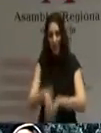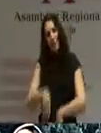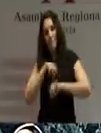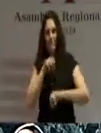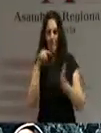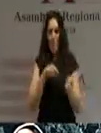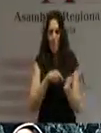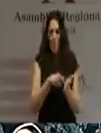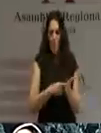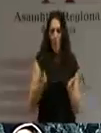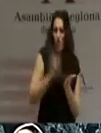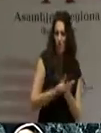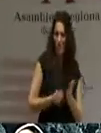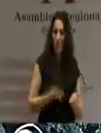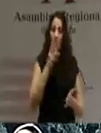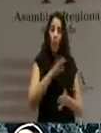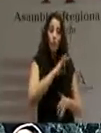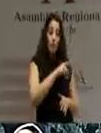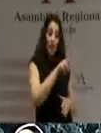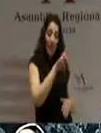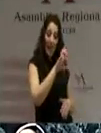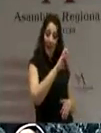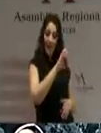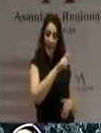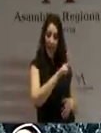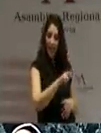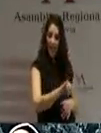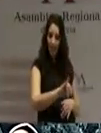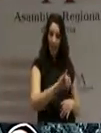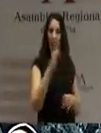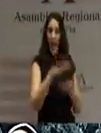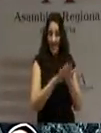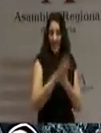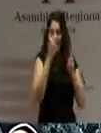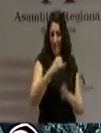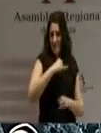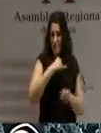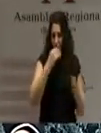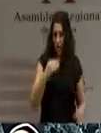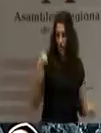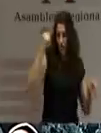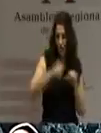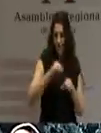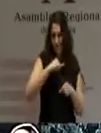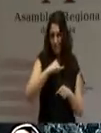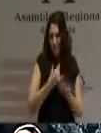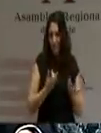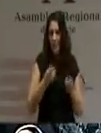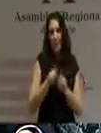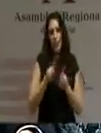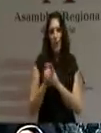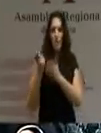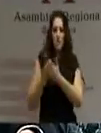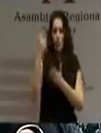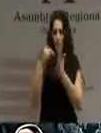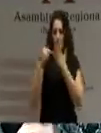Retegui, la que decía que en deuda histórica en el año 2009, con carácter retroactivo, no hay